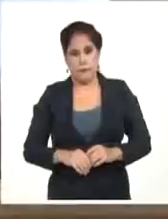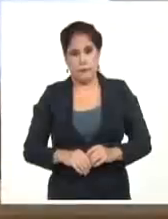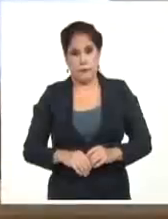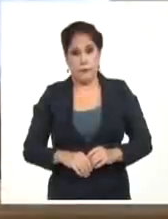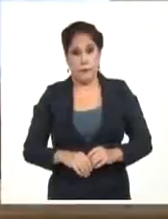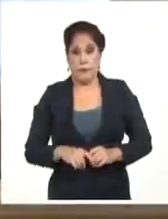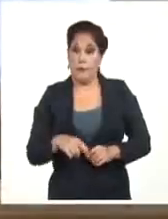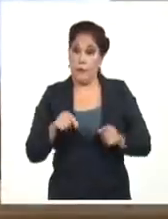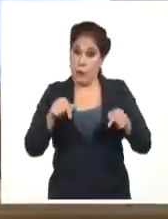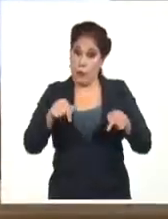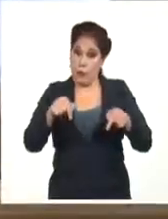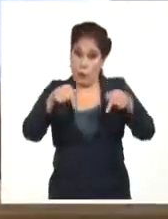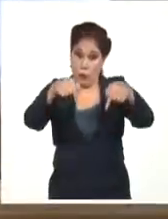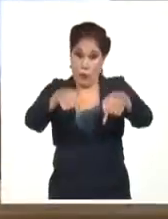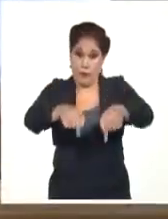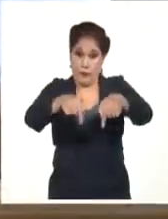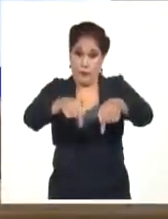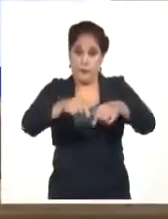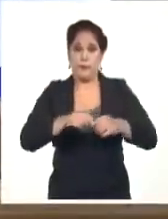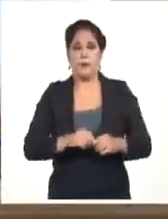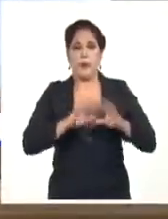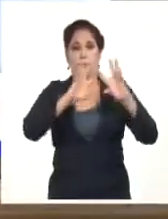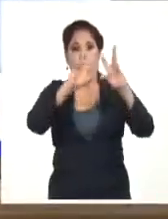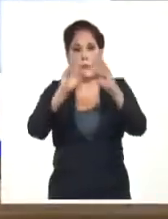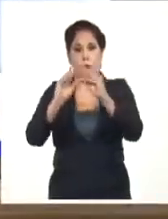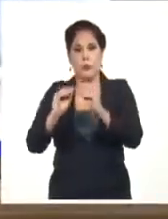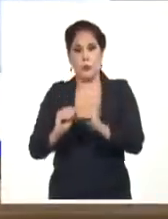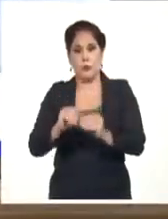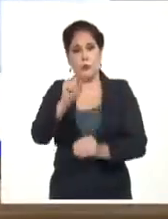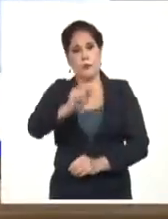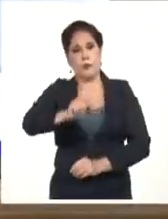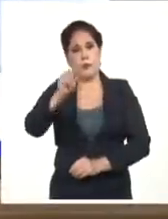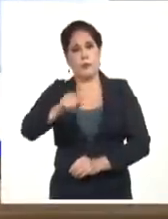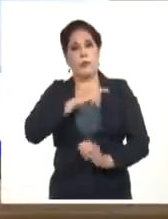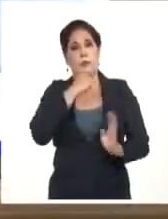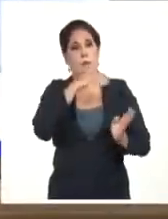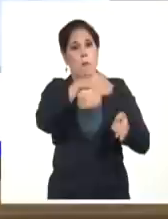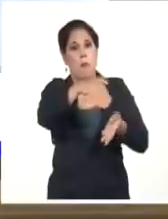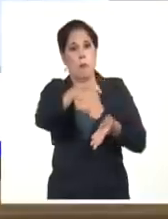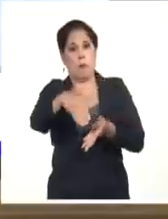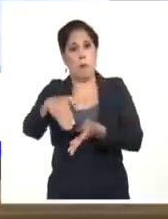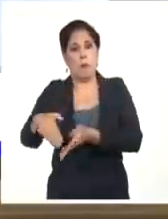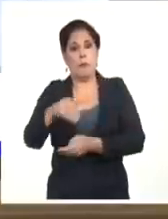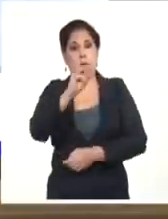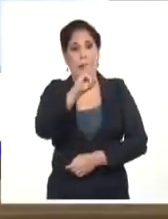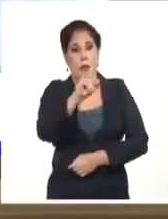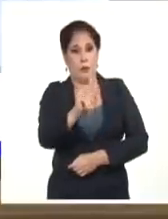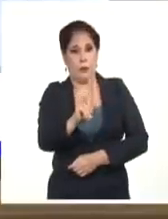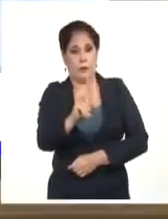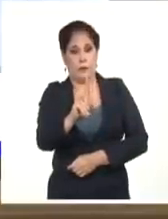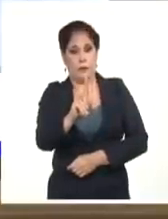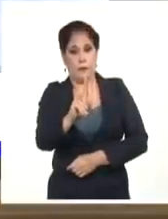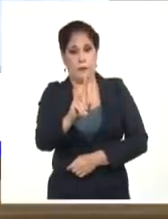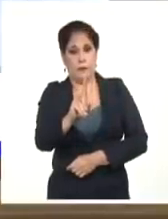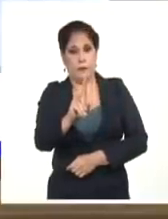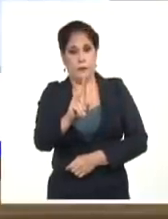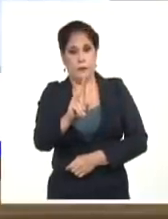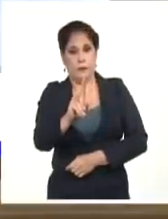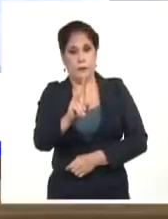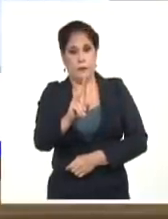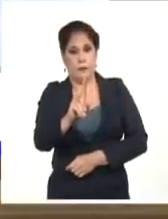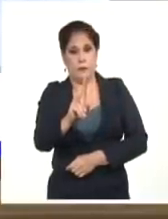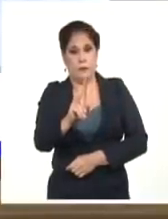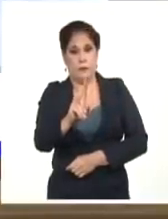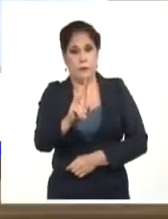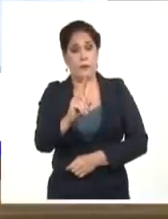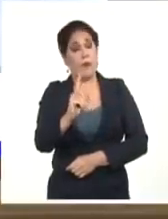En este momento, el total de fallecidos, 31, uno más